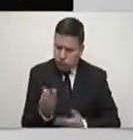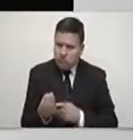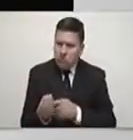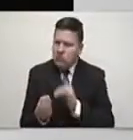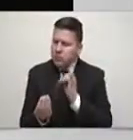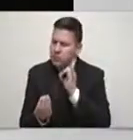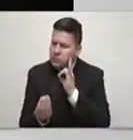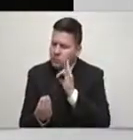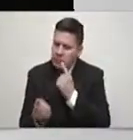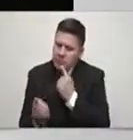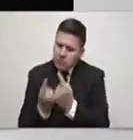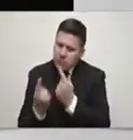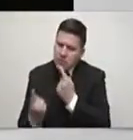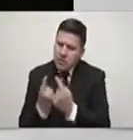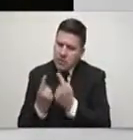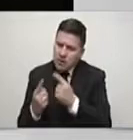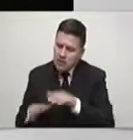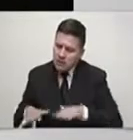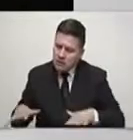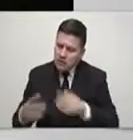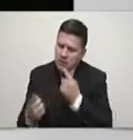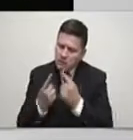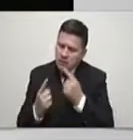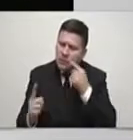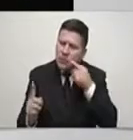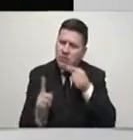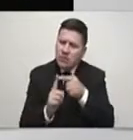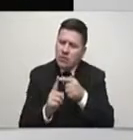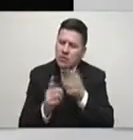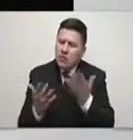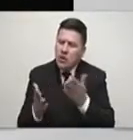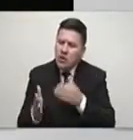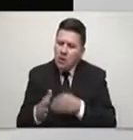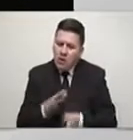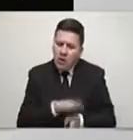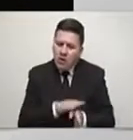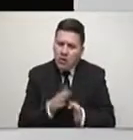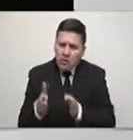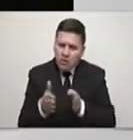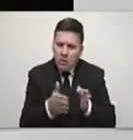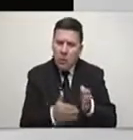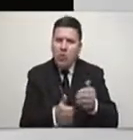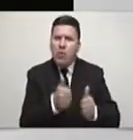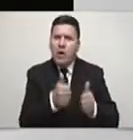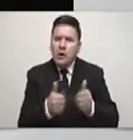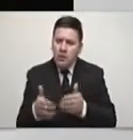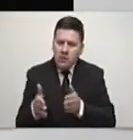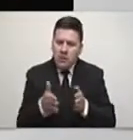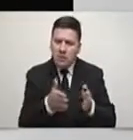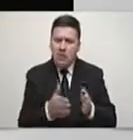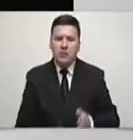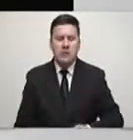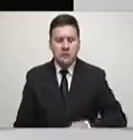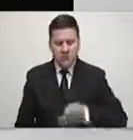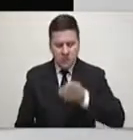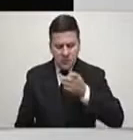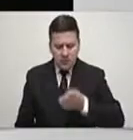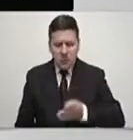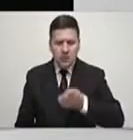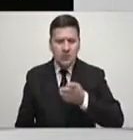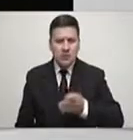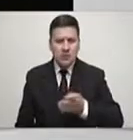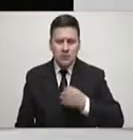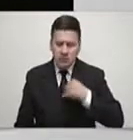abrir espacios de diálogo y determinar el camino a seguir siempre he creído